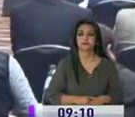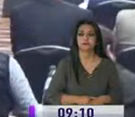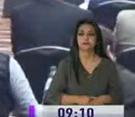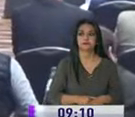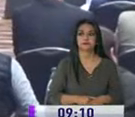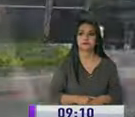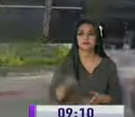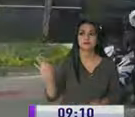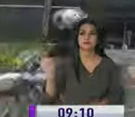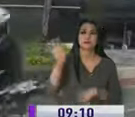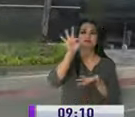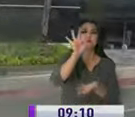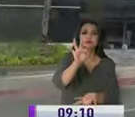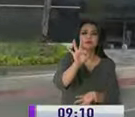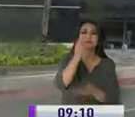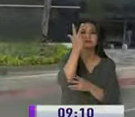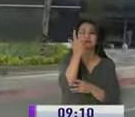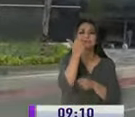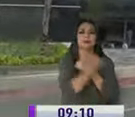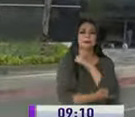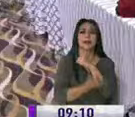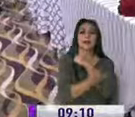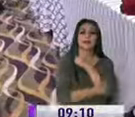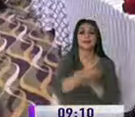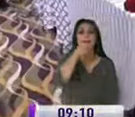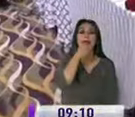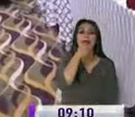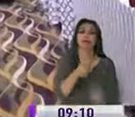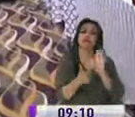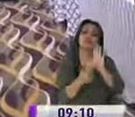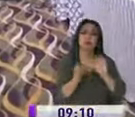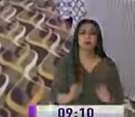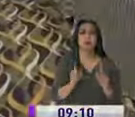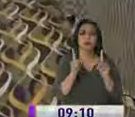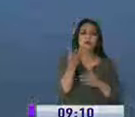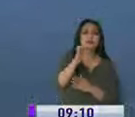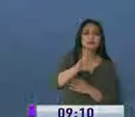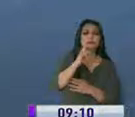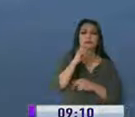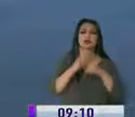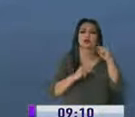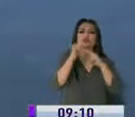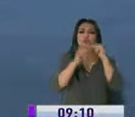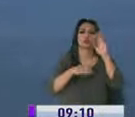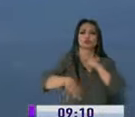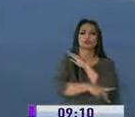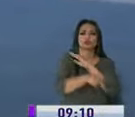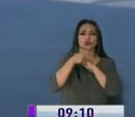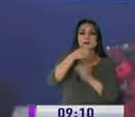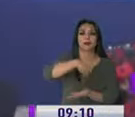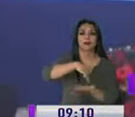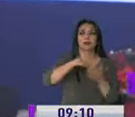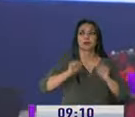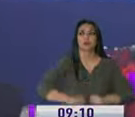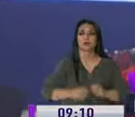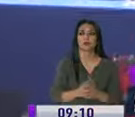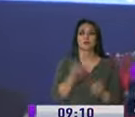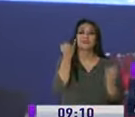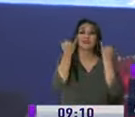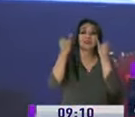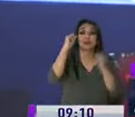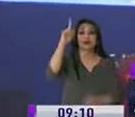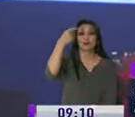Representantes de 30 empresas de 13 países llegaron a Manta para conocer oportunidades de inversión para la construcción de la refinería de Manabí. La iniciativa